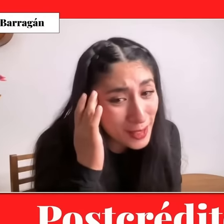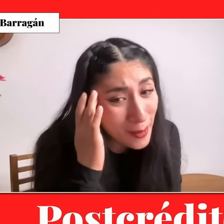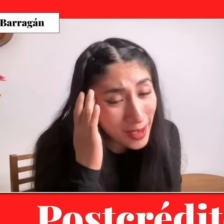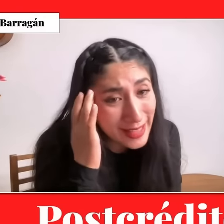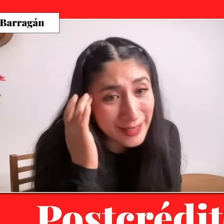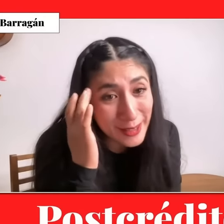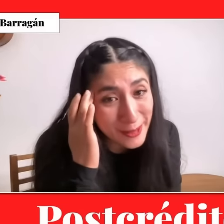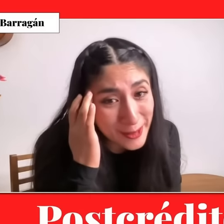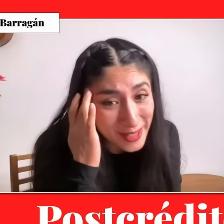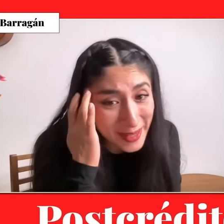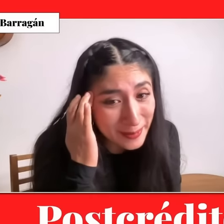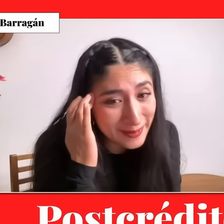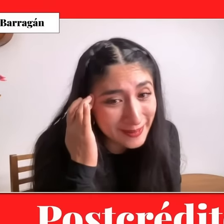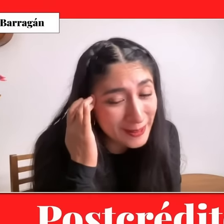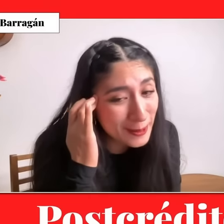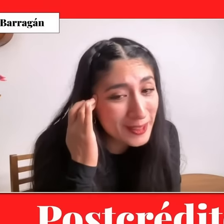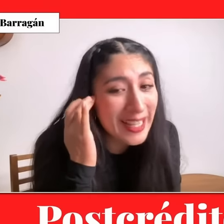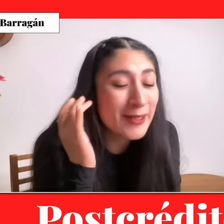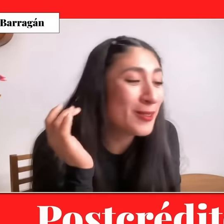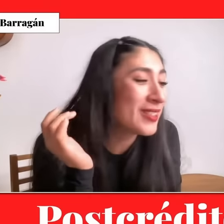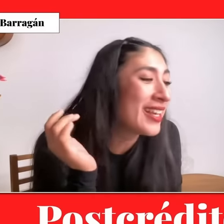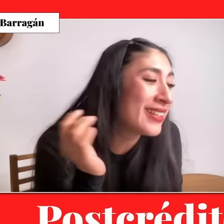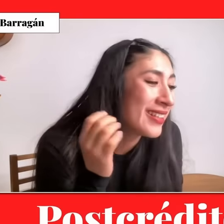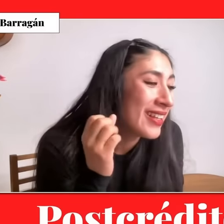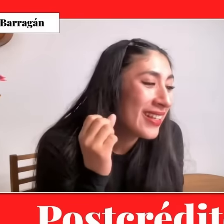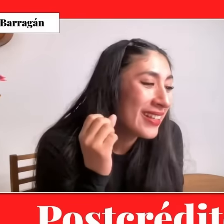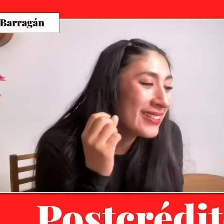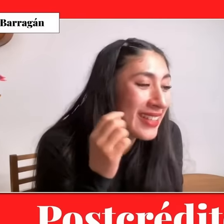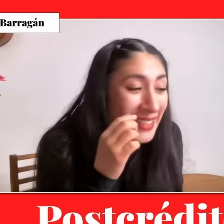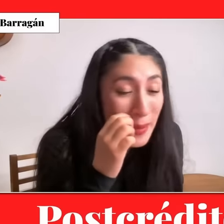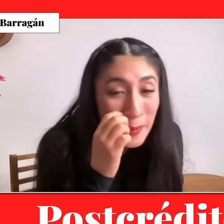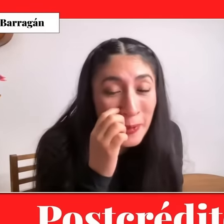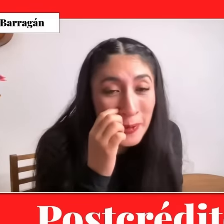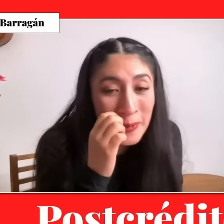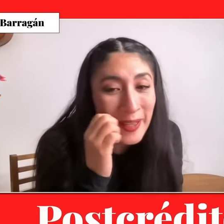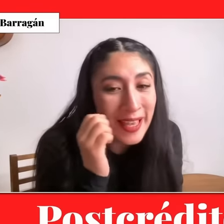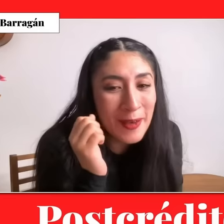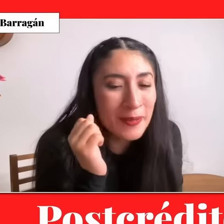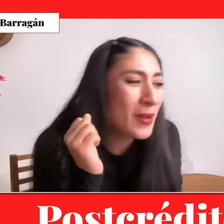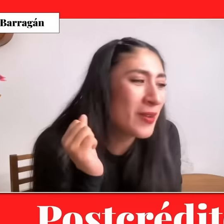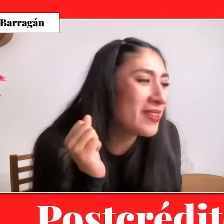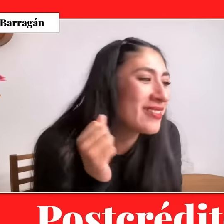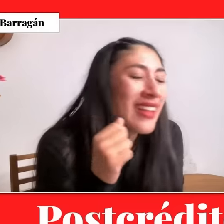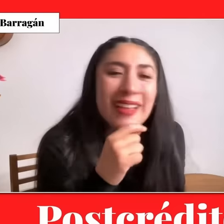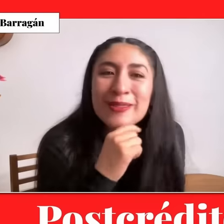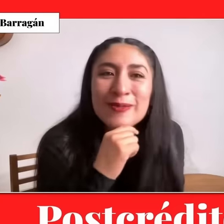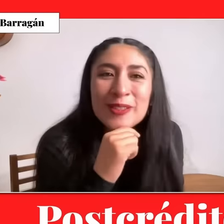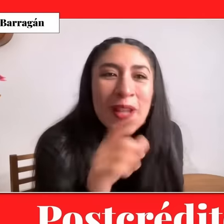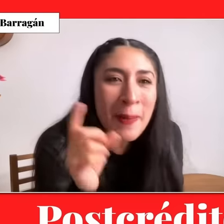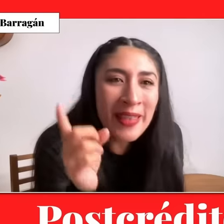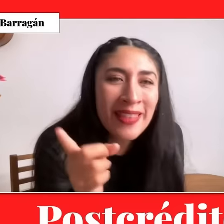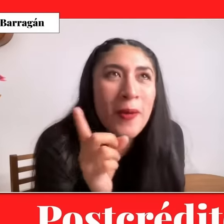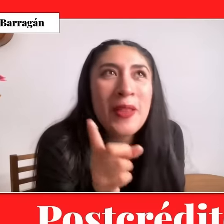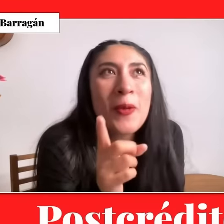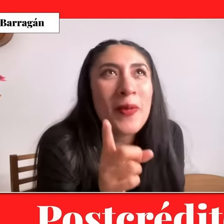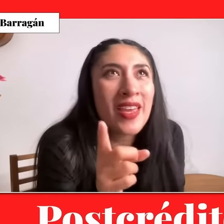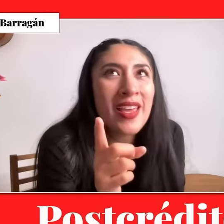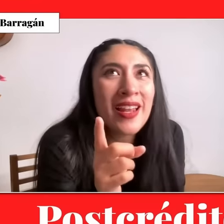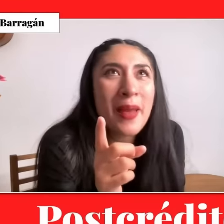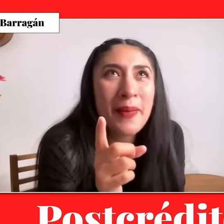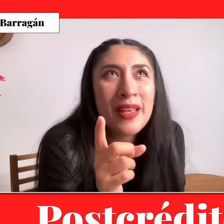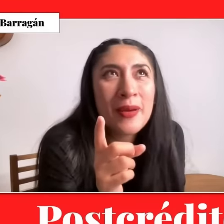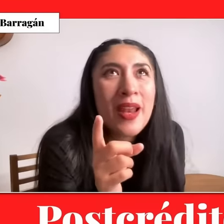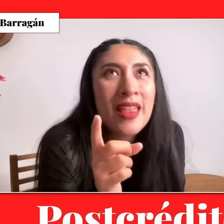necesita mucha vocación Oye no O sea no sé sí está muy muy cañón pero solamente cuando